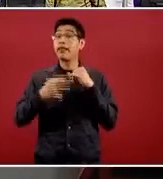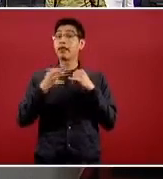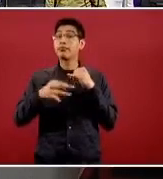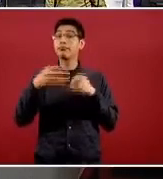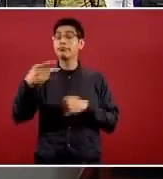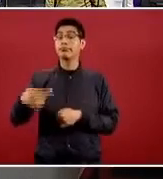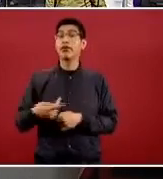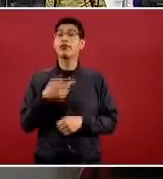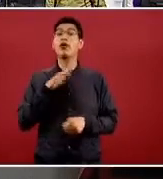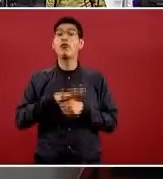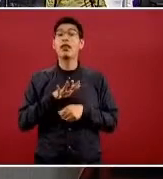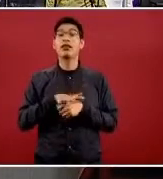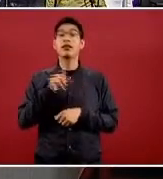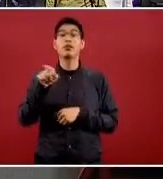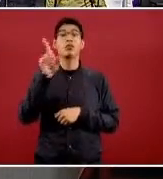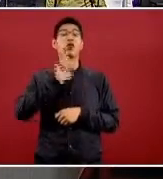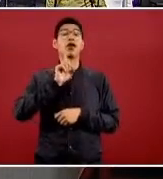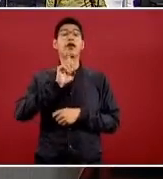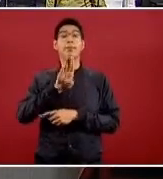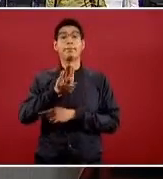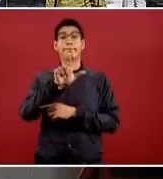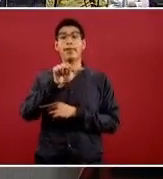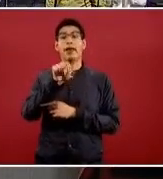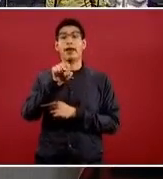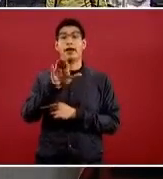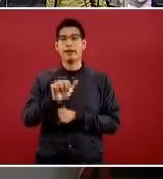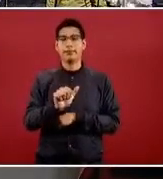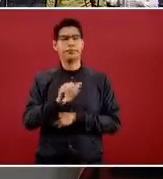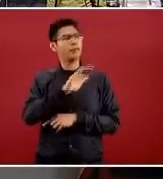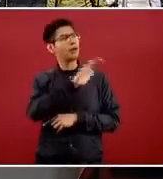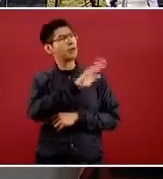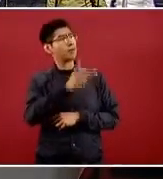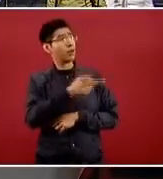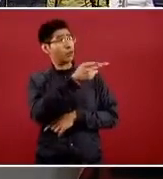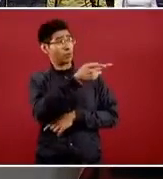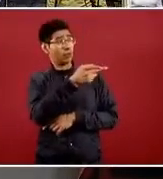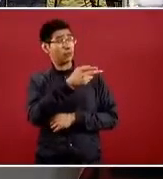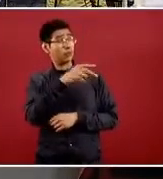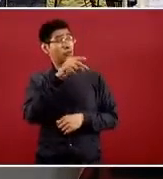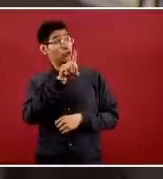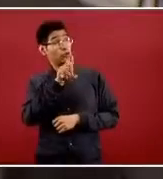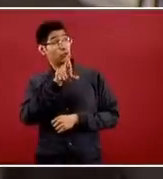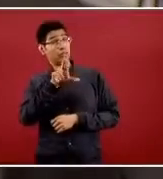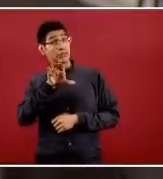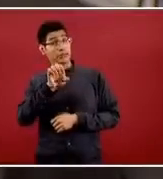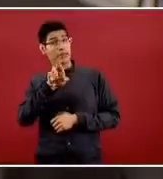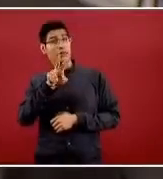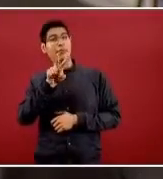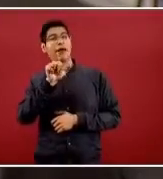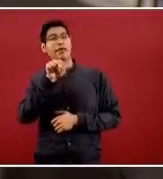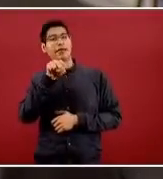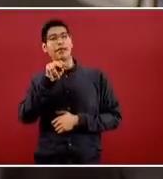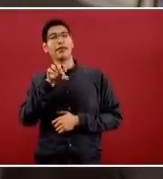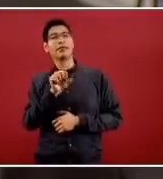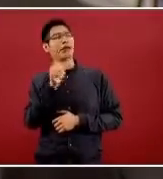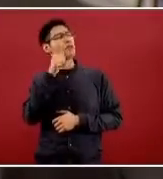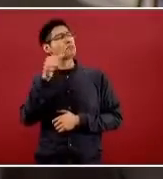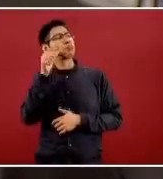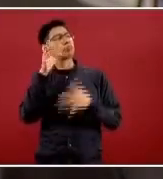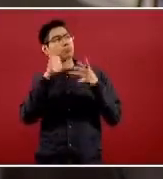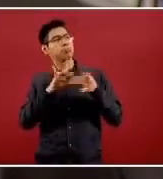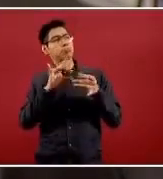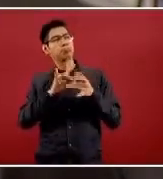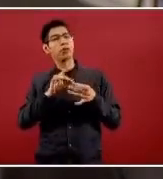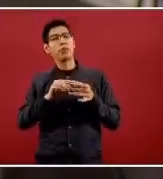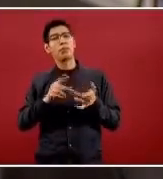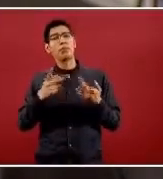a Blanca Valadez. Doctor, y a usted Cervantes, a mí me gustaría que nos actualizara. Ayer nos comentaban que eran 39